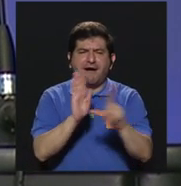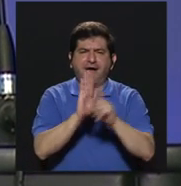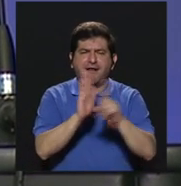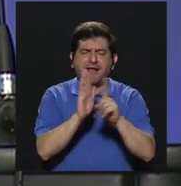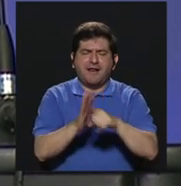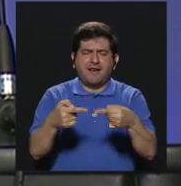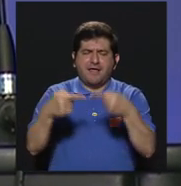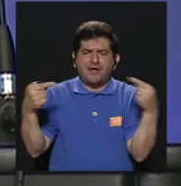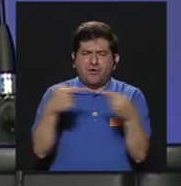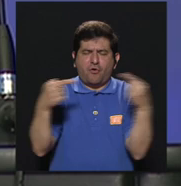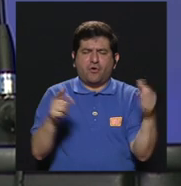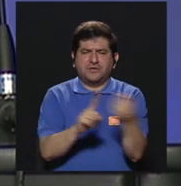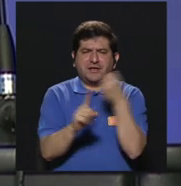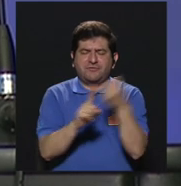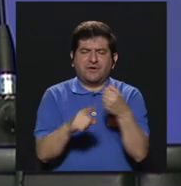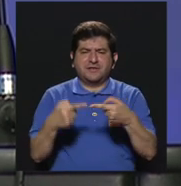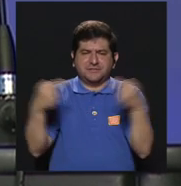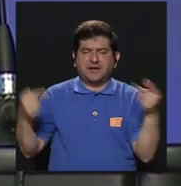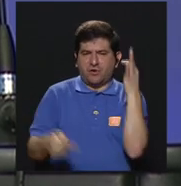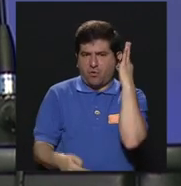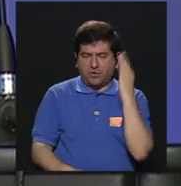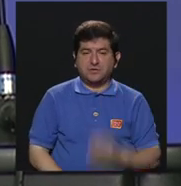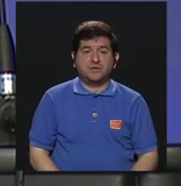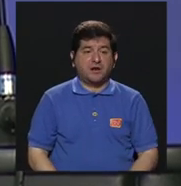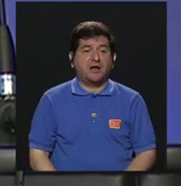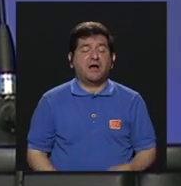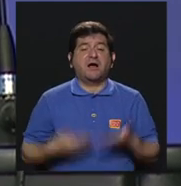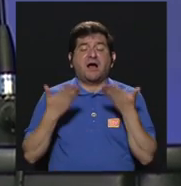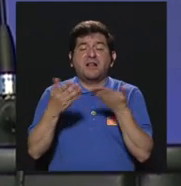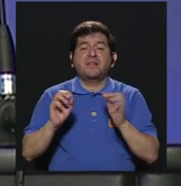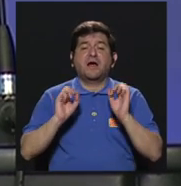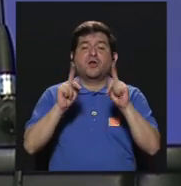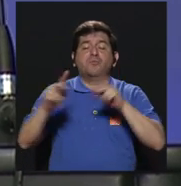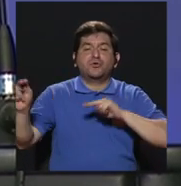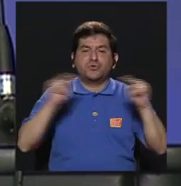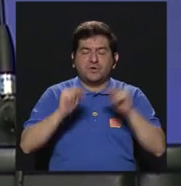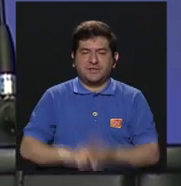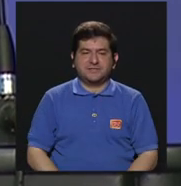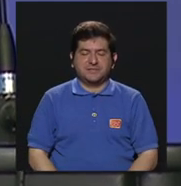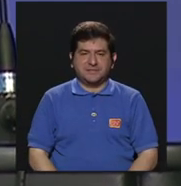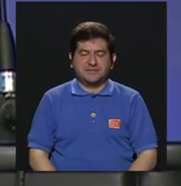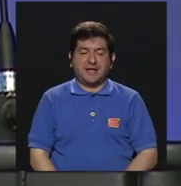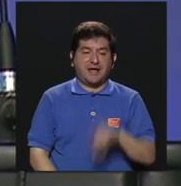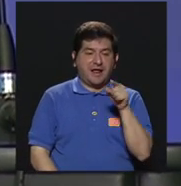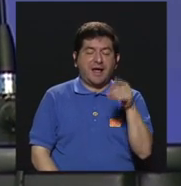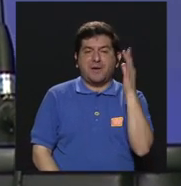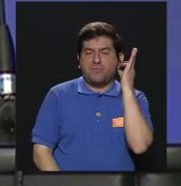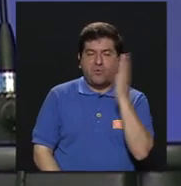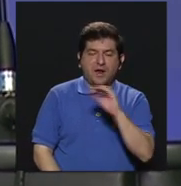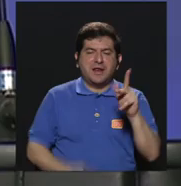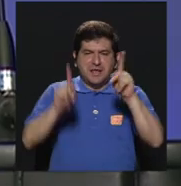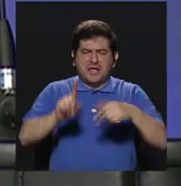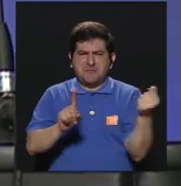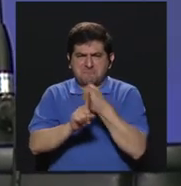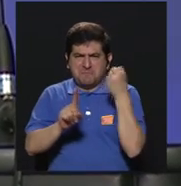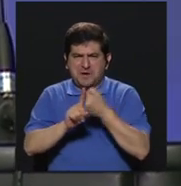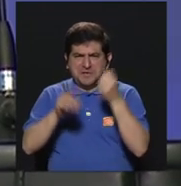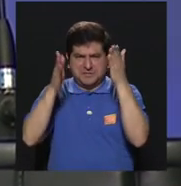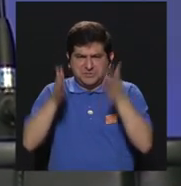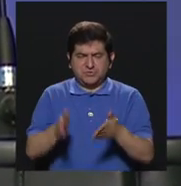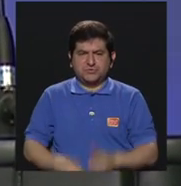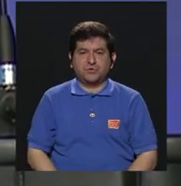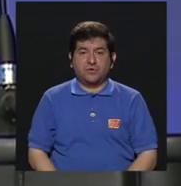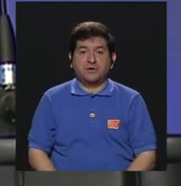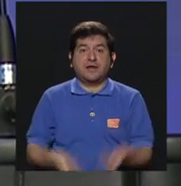Integral contra la Violencia hacia las Mujeres al ofrecer mediación entre las mujeres y sus parejas maltratadoras en algunos casos